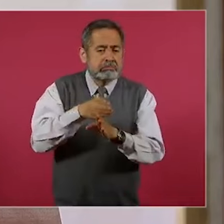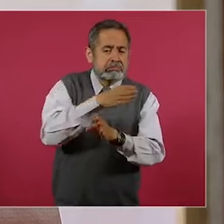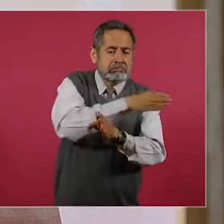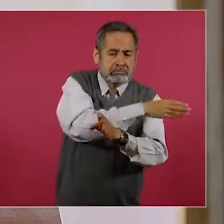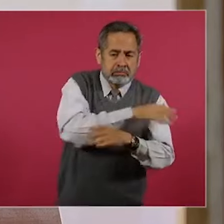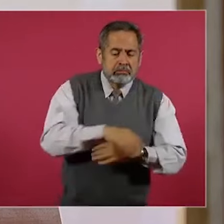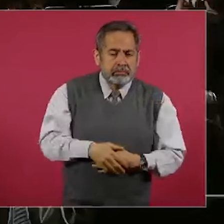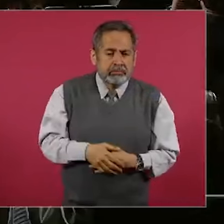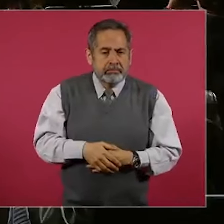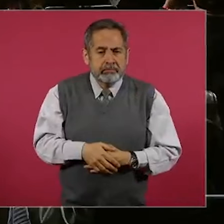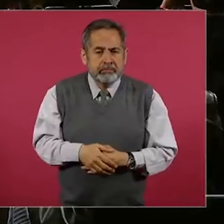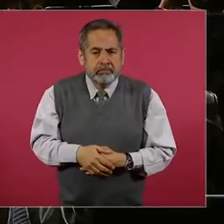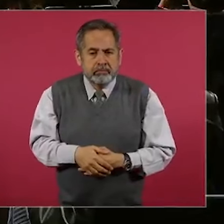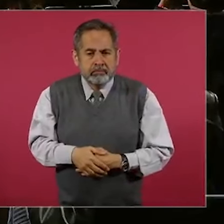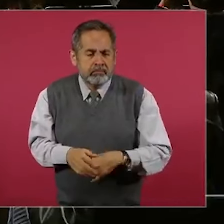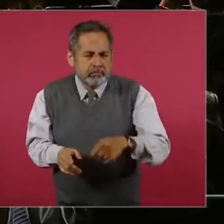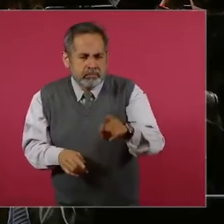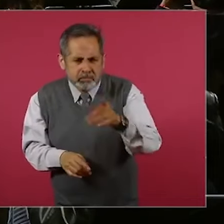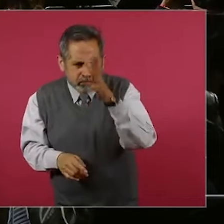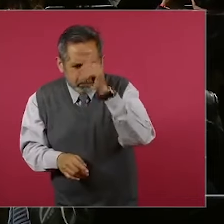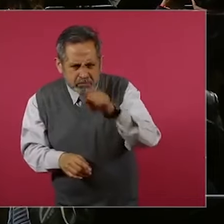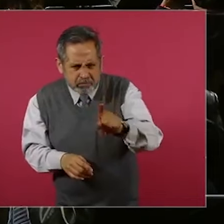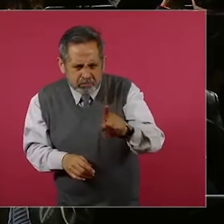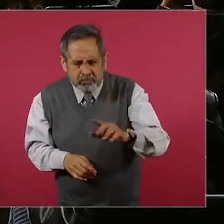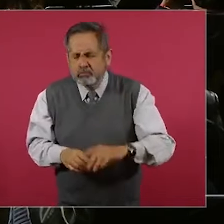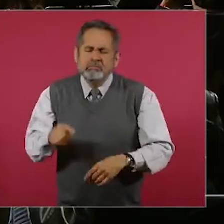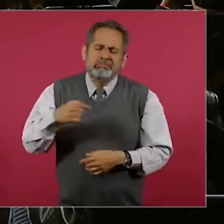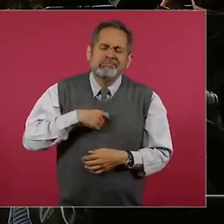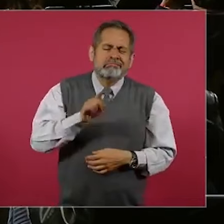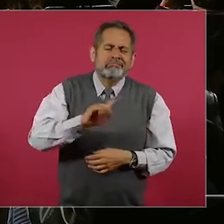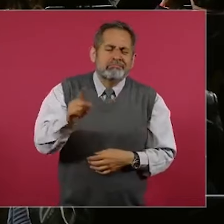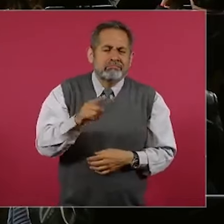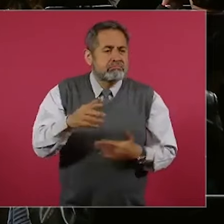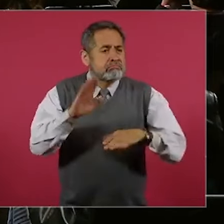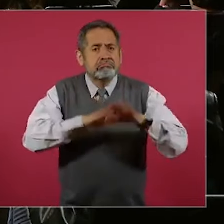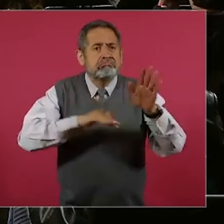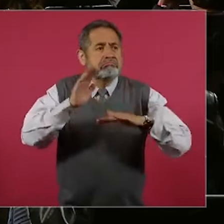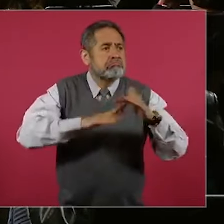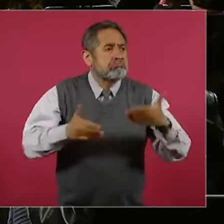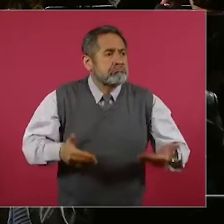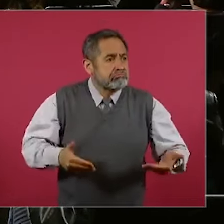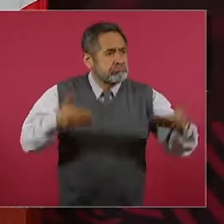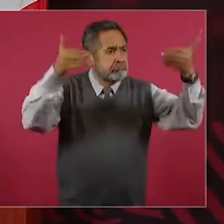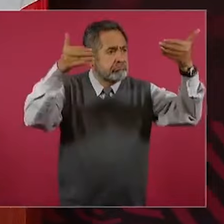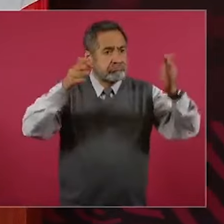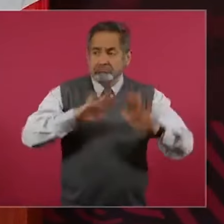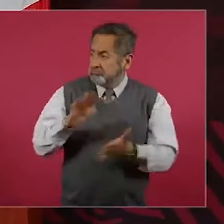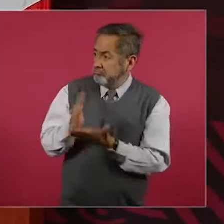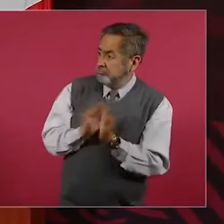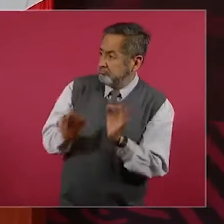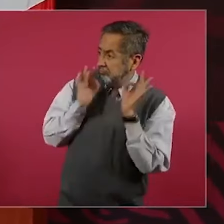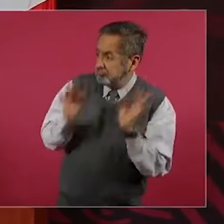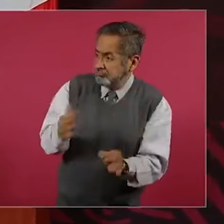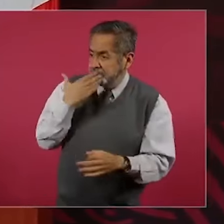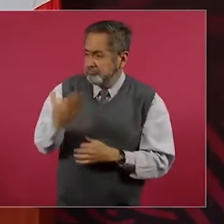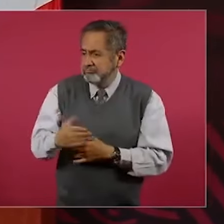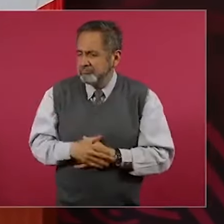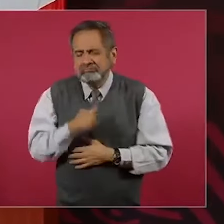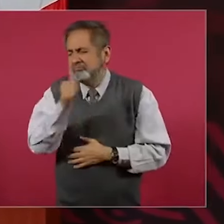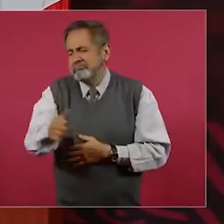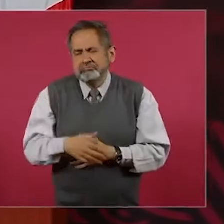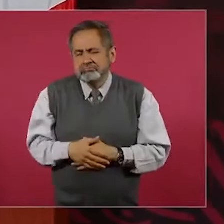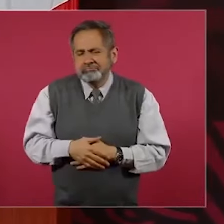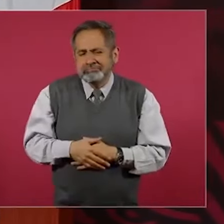está en contra de los muros? Sí, es que eso no resuelve nada. Además, ni siquiera